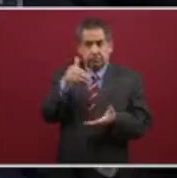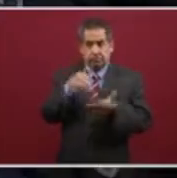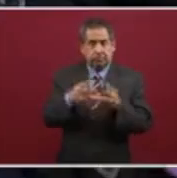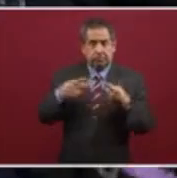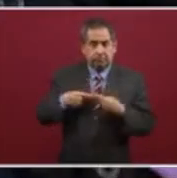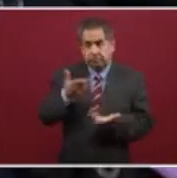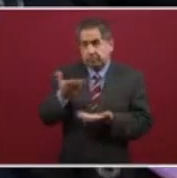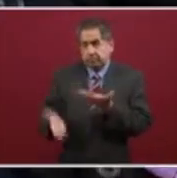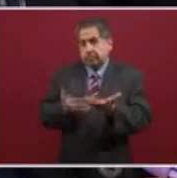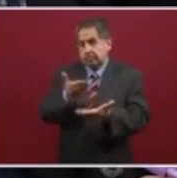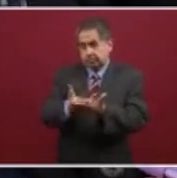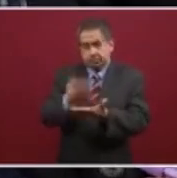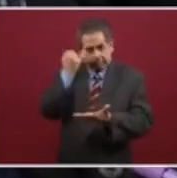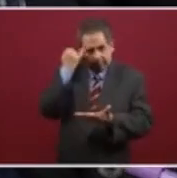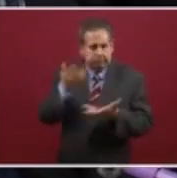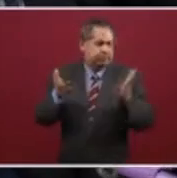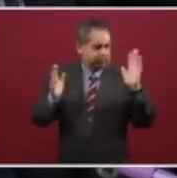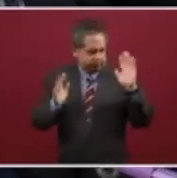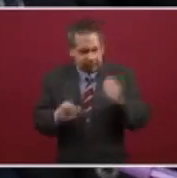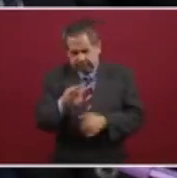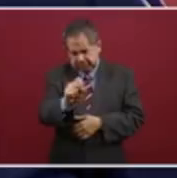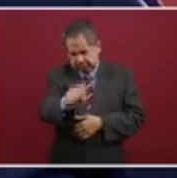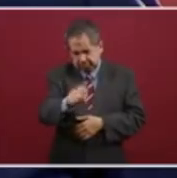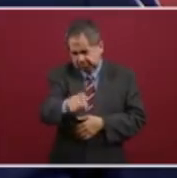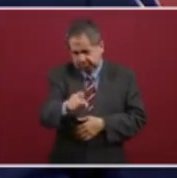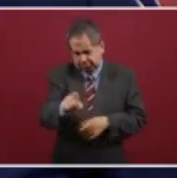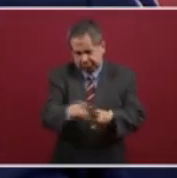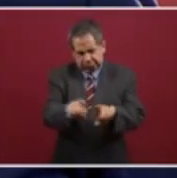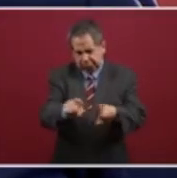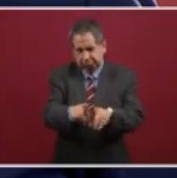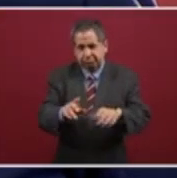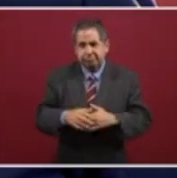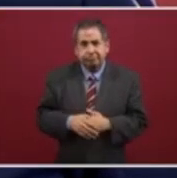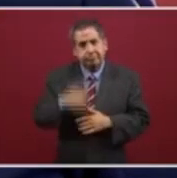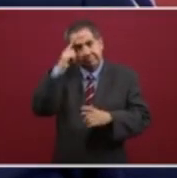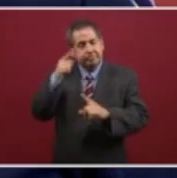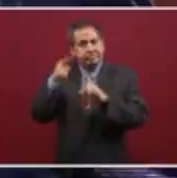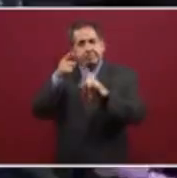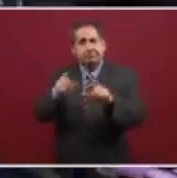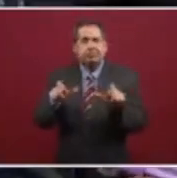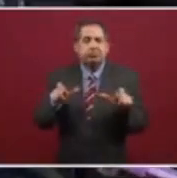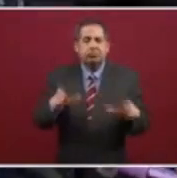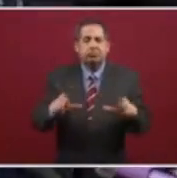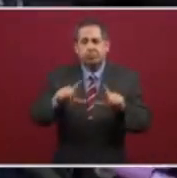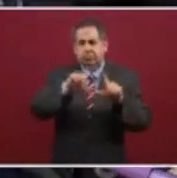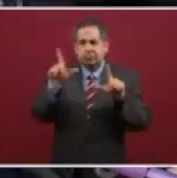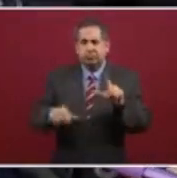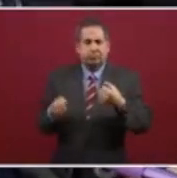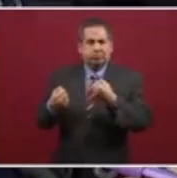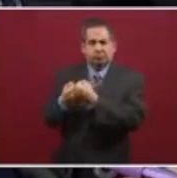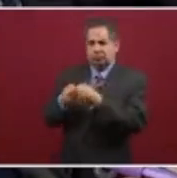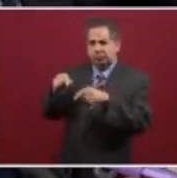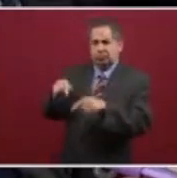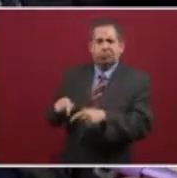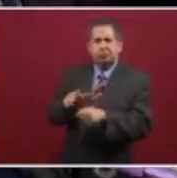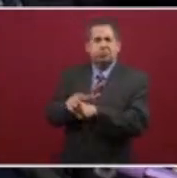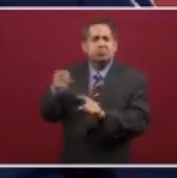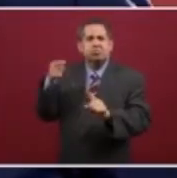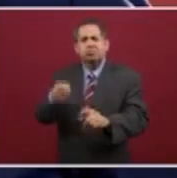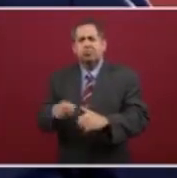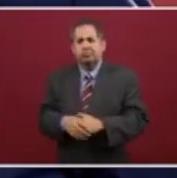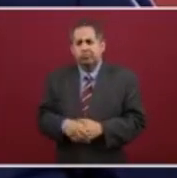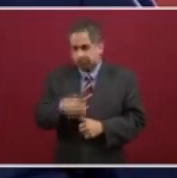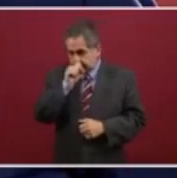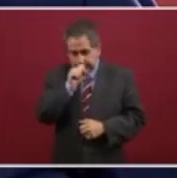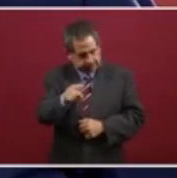es la propuesta, digamos, enviar a 6,000 elementos. Eso es. Pero el propósito de la Guardia Nacional en la frontera sur, ¿cuál será?